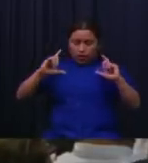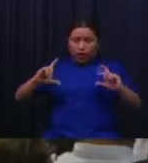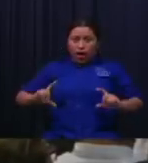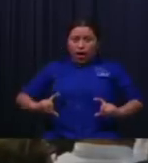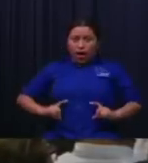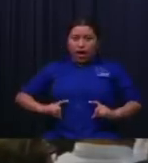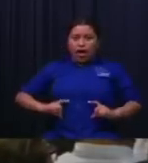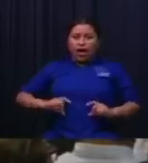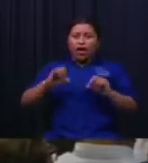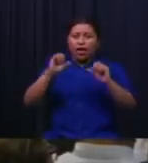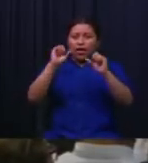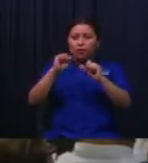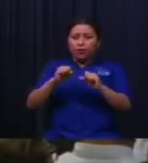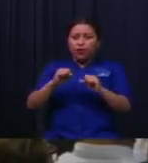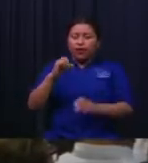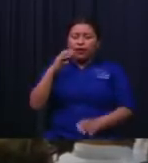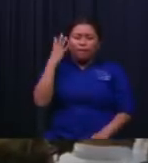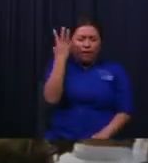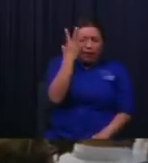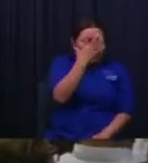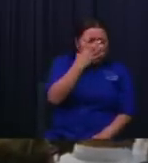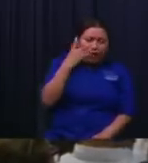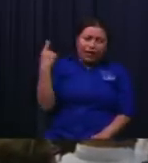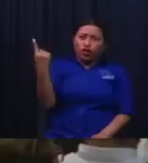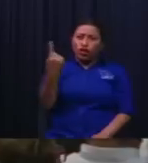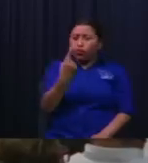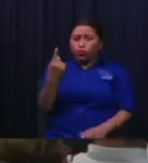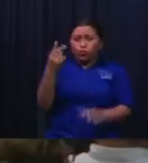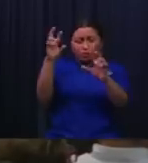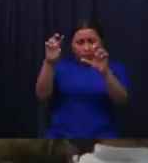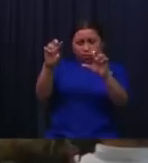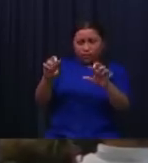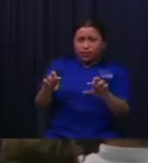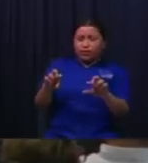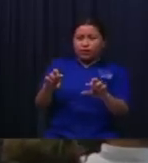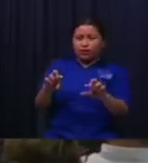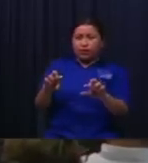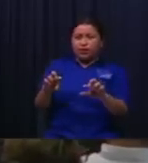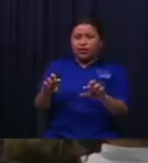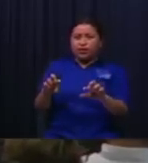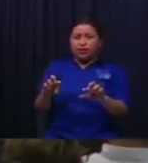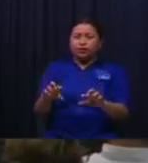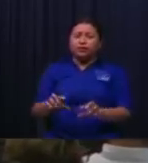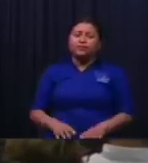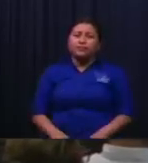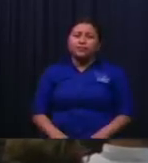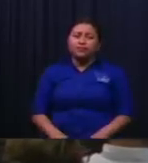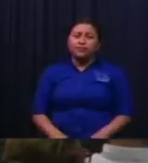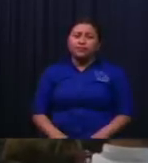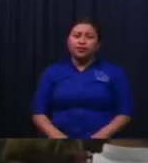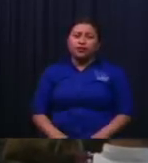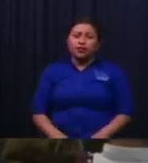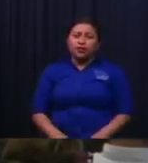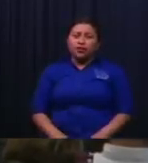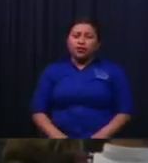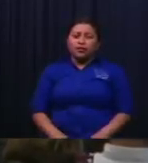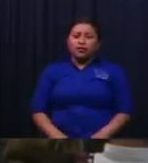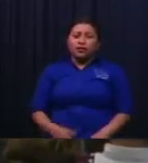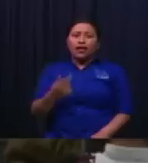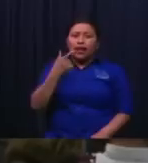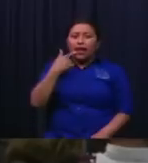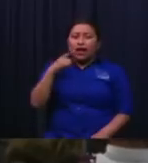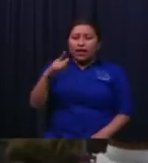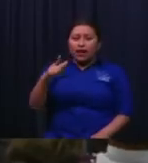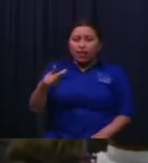persona entera y, atizada por los poderes del infierno, es capaz de arrasar